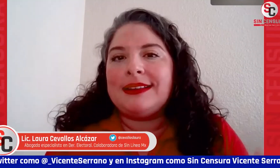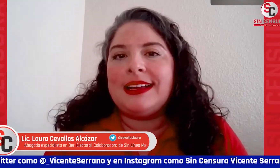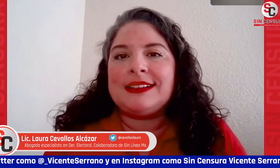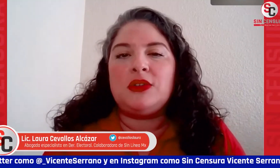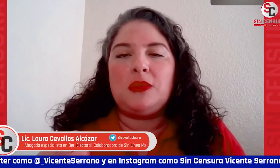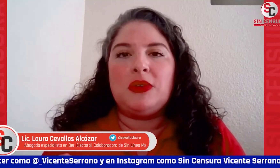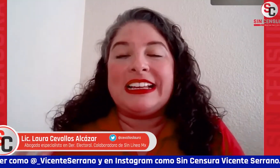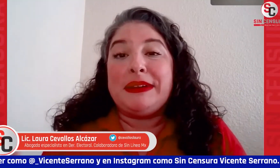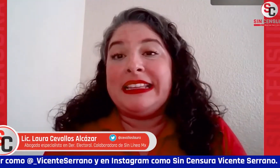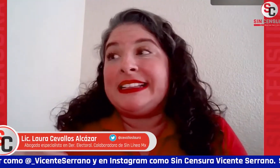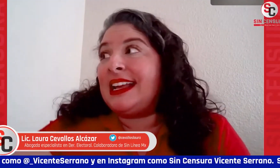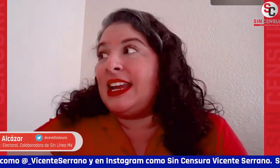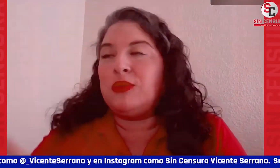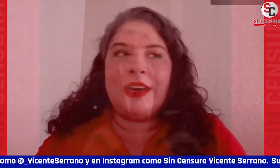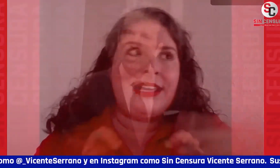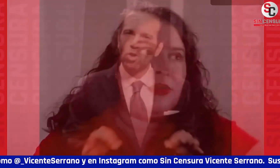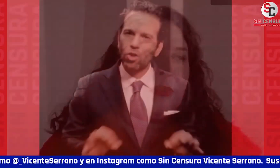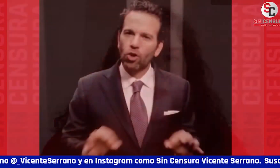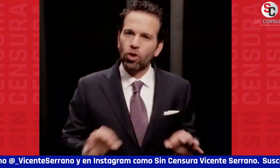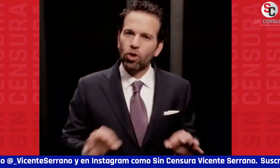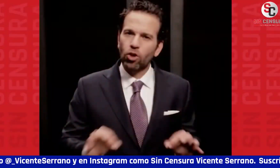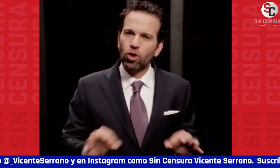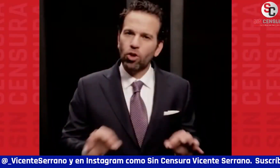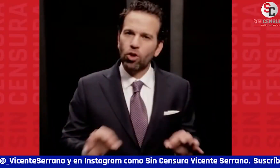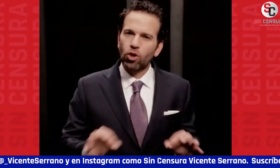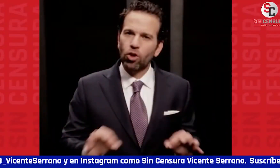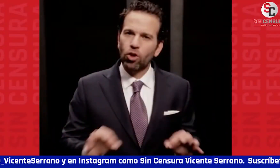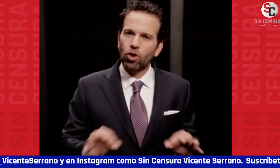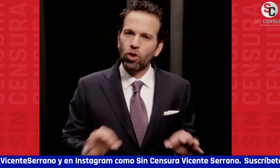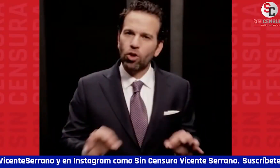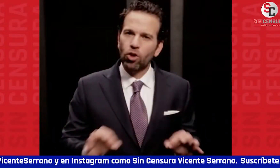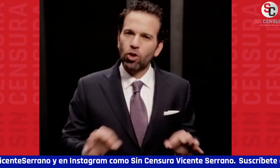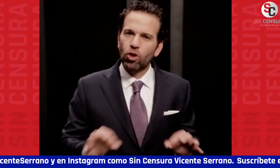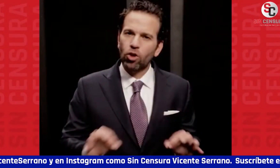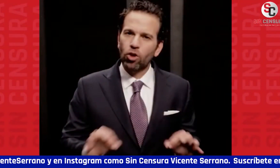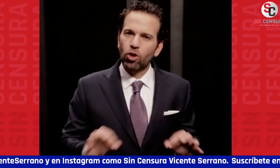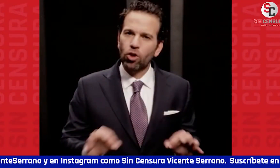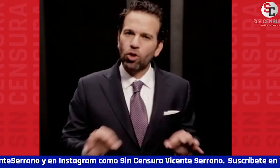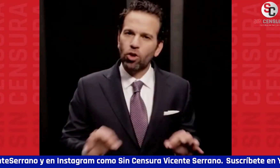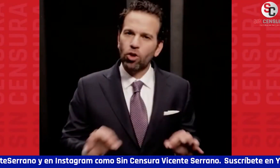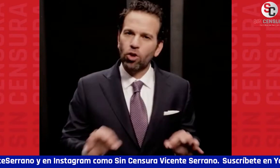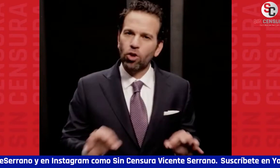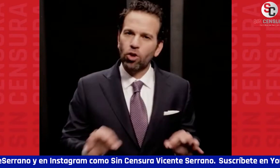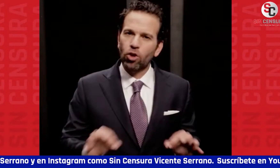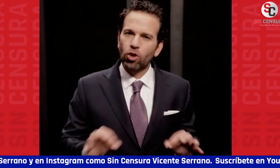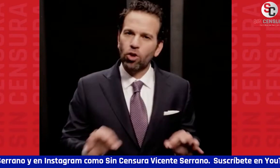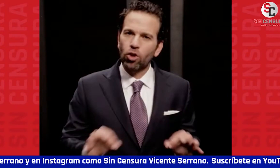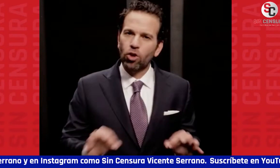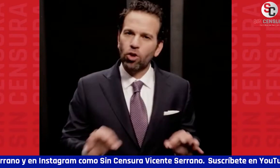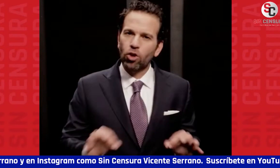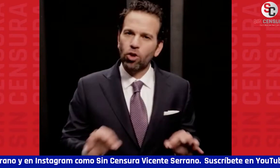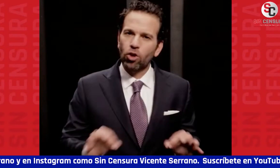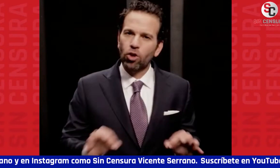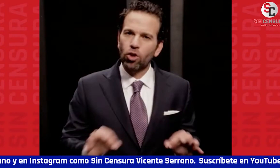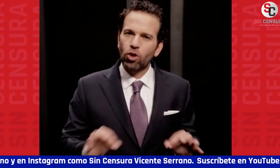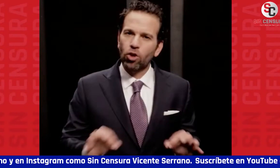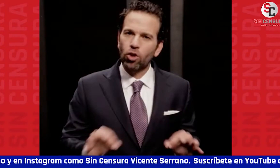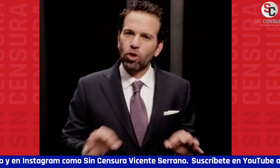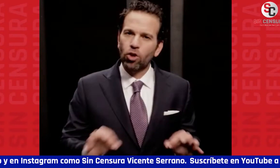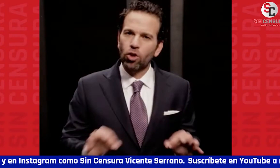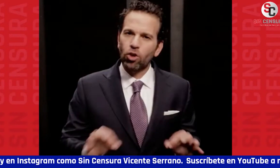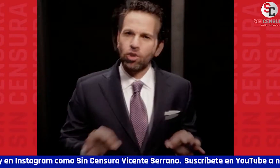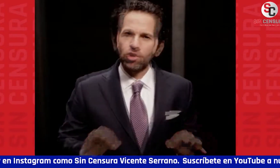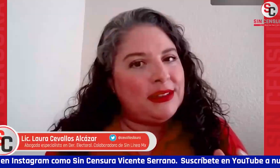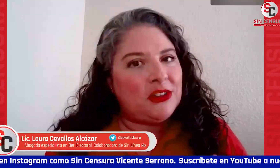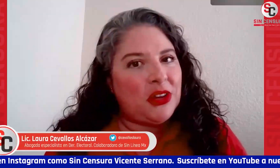por tandas, son como las vedettes, sale una y luego aparece la otra. Ellos sí se pueden decir todos somos Loret. Pero los que no lo son